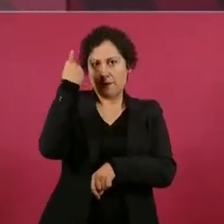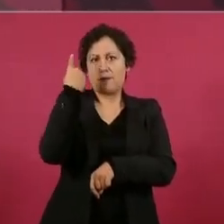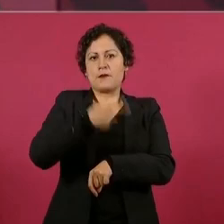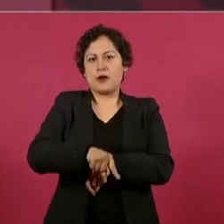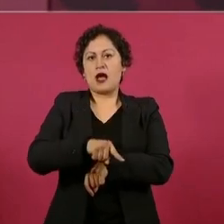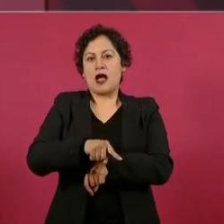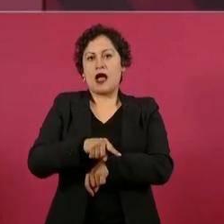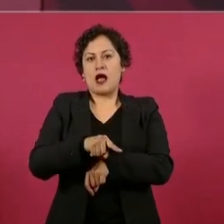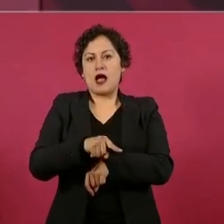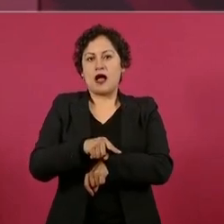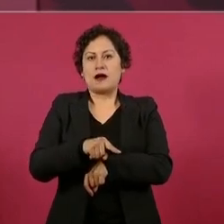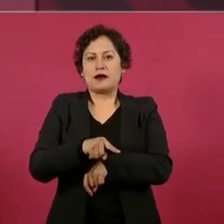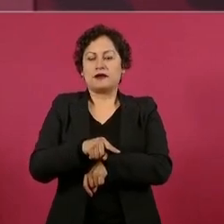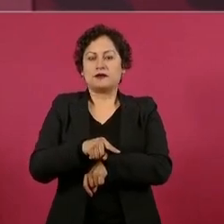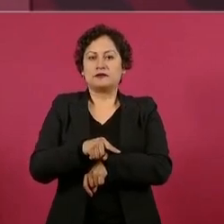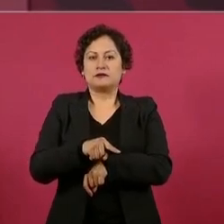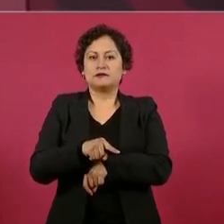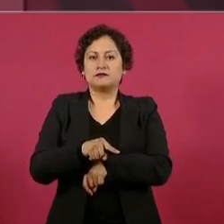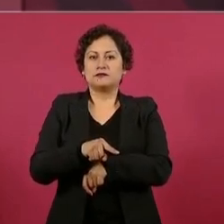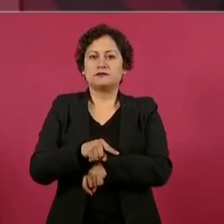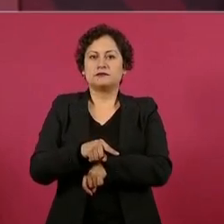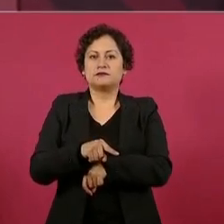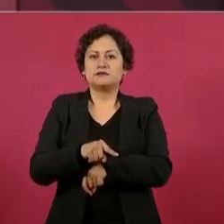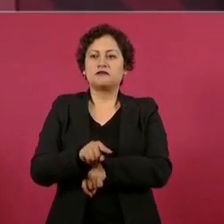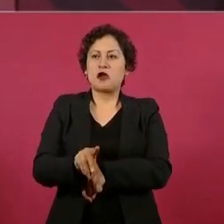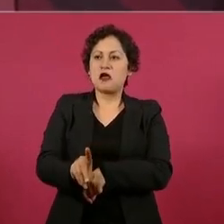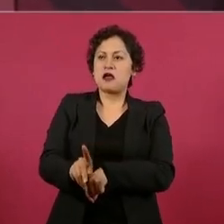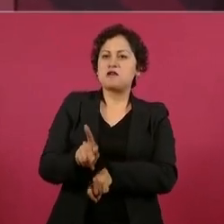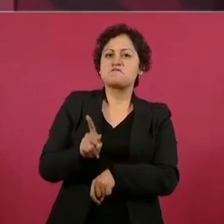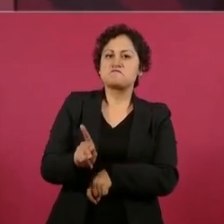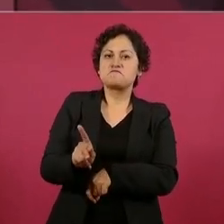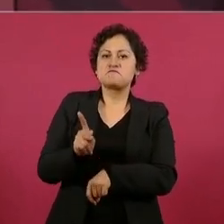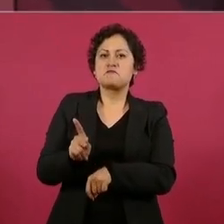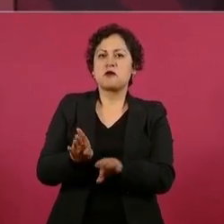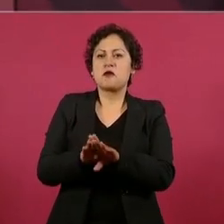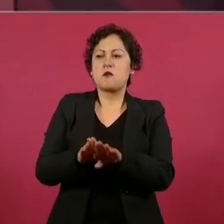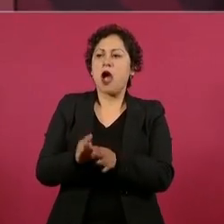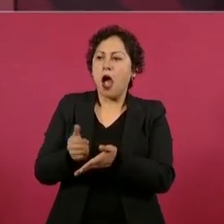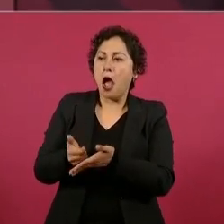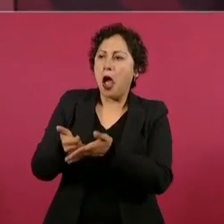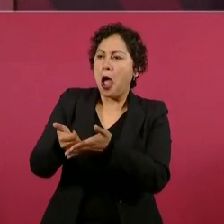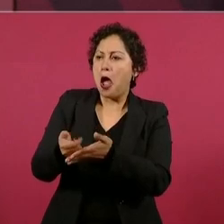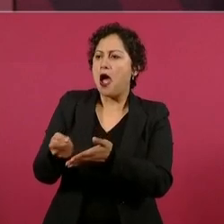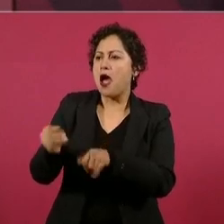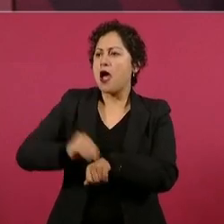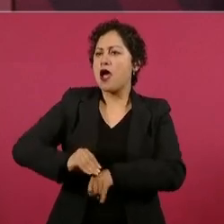edificar una república simulada, falsa.